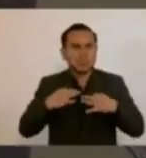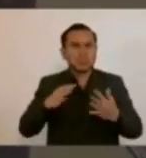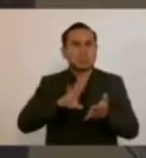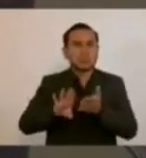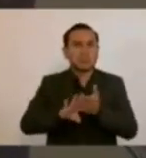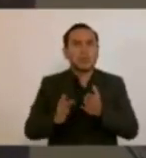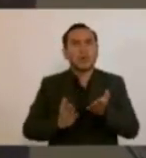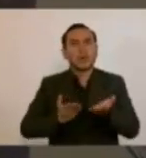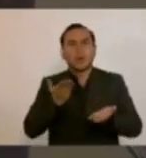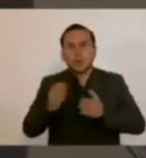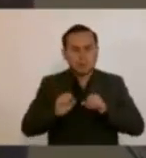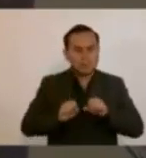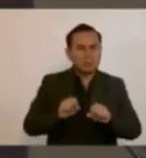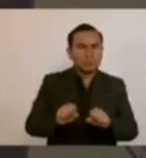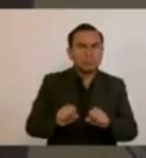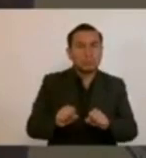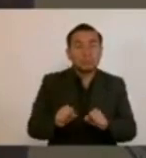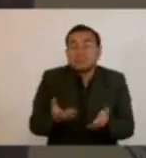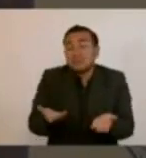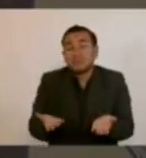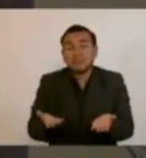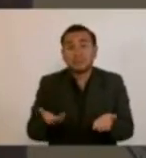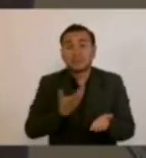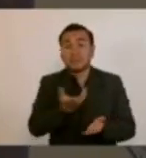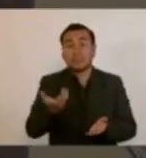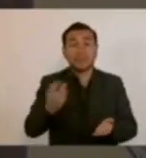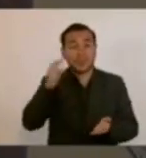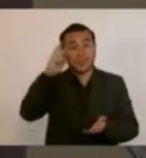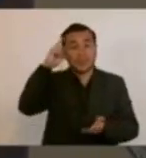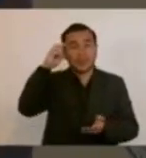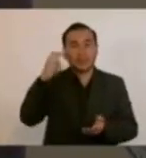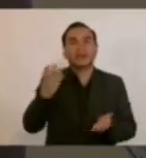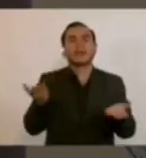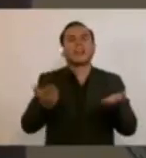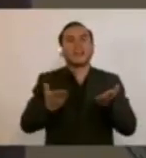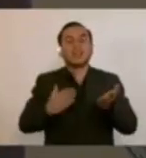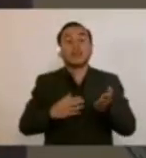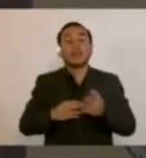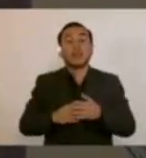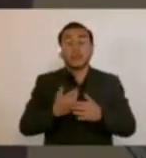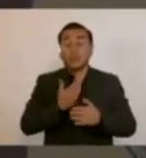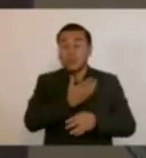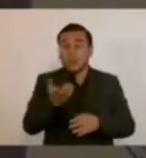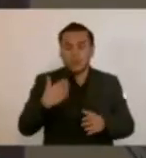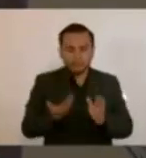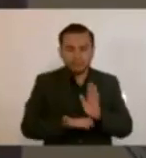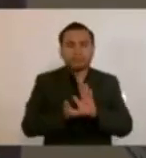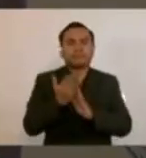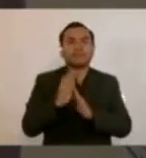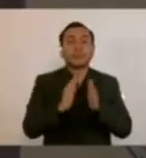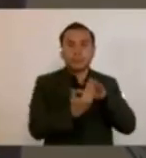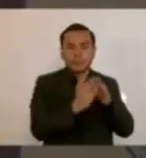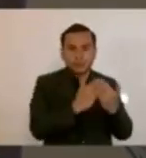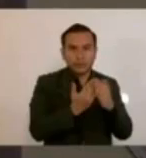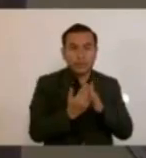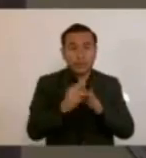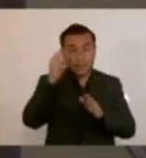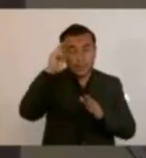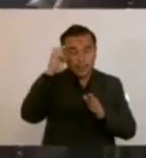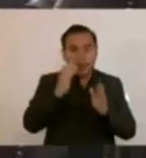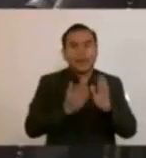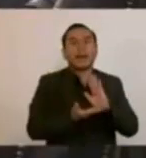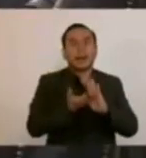o va al mercado, etcétera. Aparte de todo eso, también hacemos una obra necesaria en la comunidad que también sirve para la reactivación